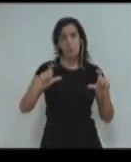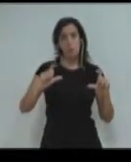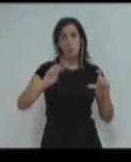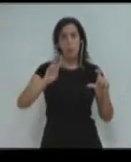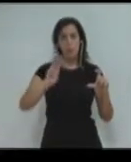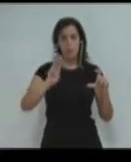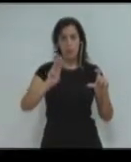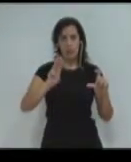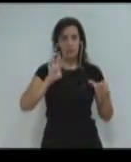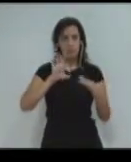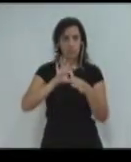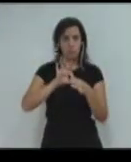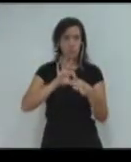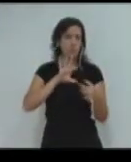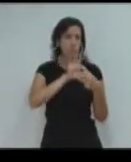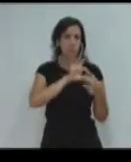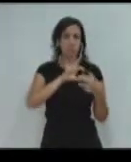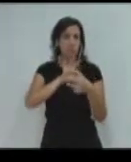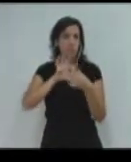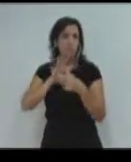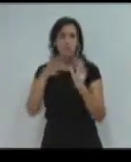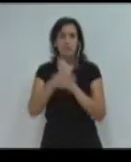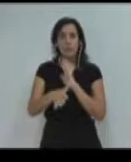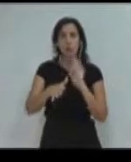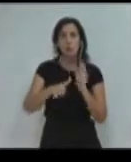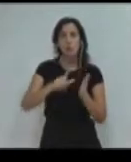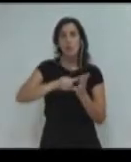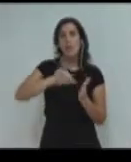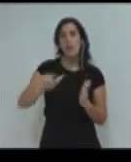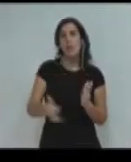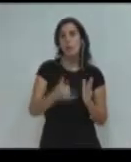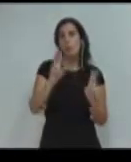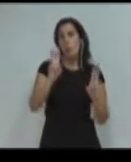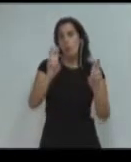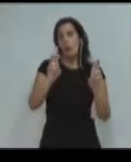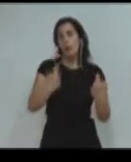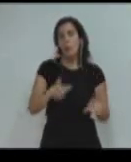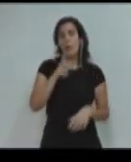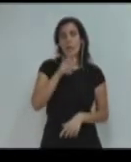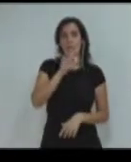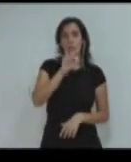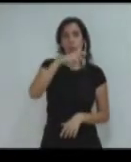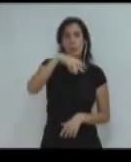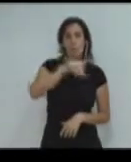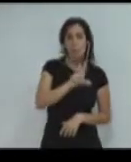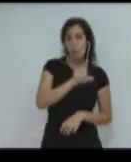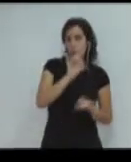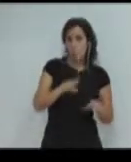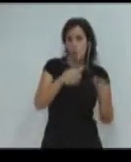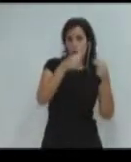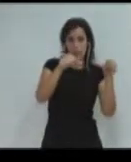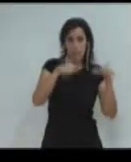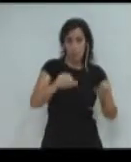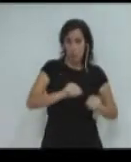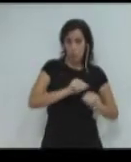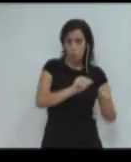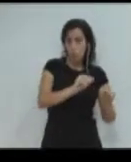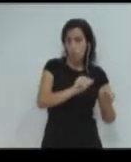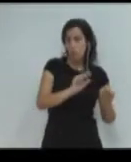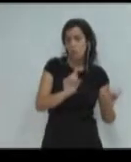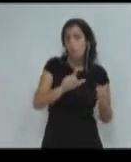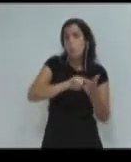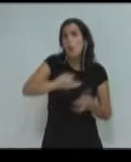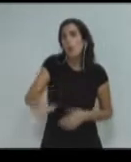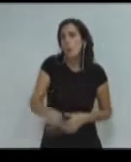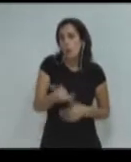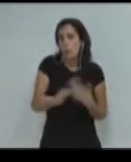P. Vale. Es un lenguaje como en el HTML, que tiene sus etiquetas, es un lenguaje.